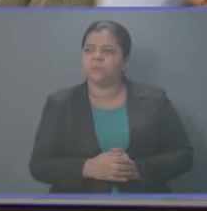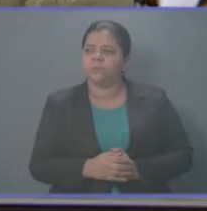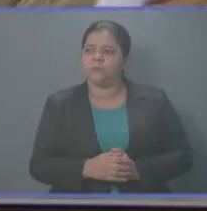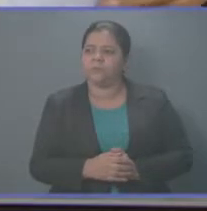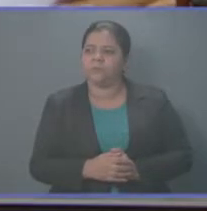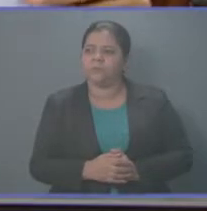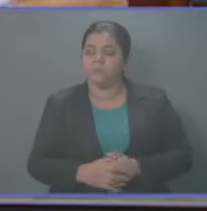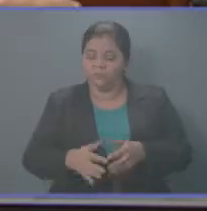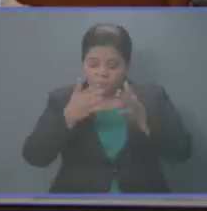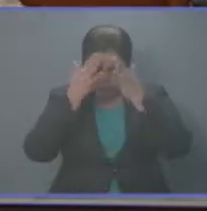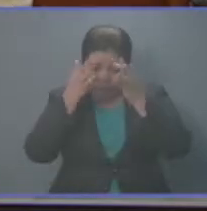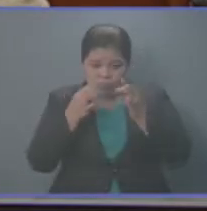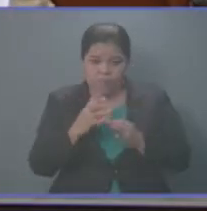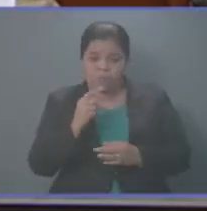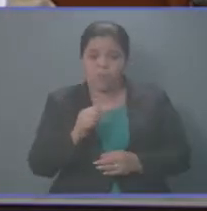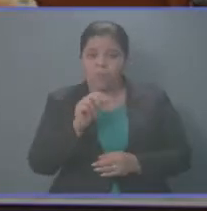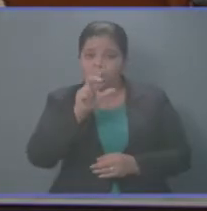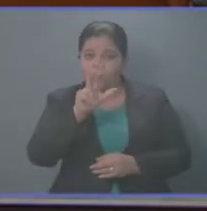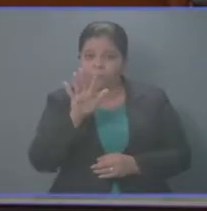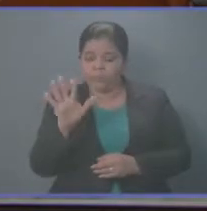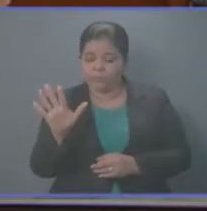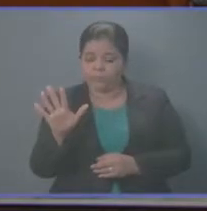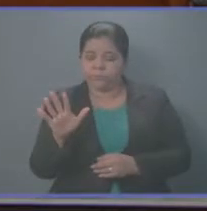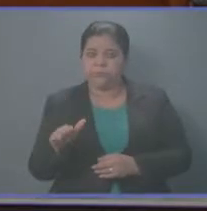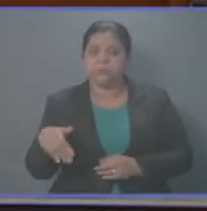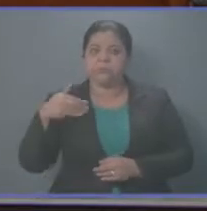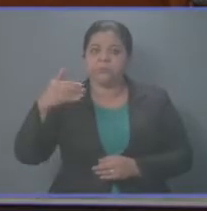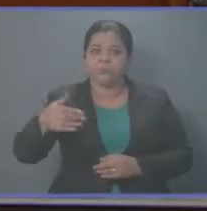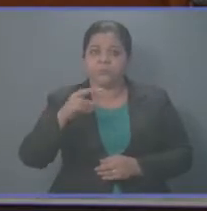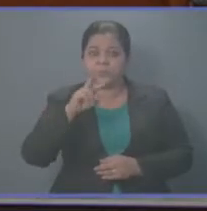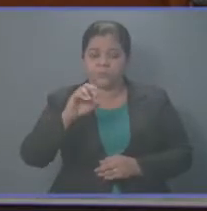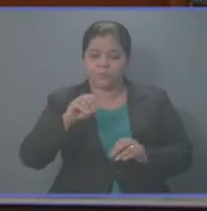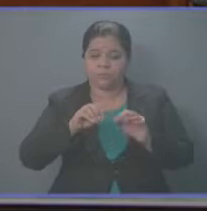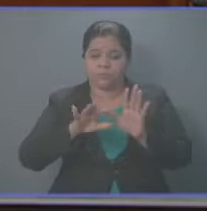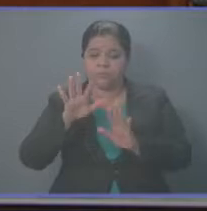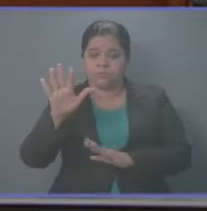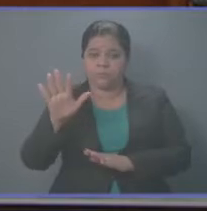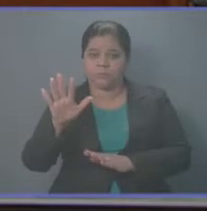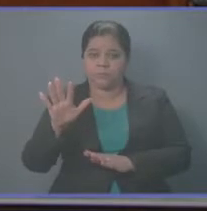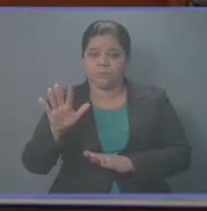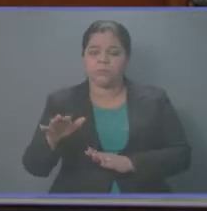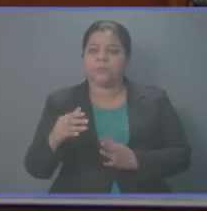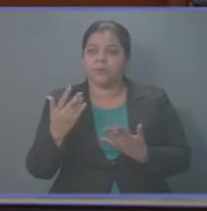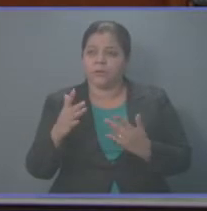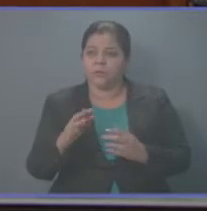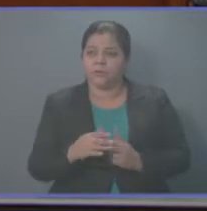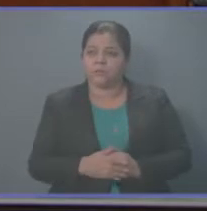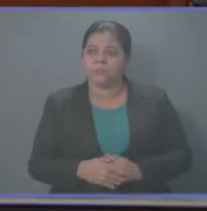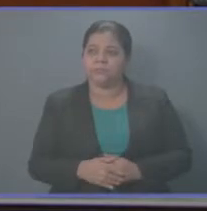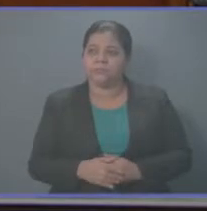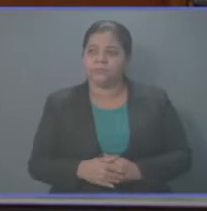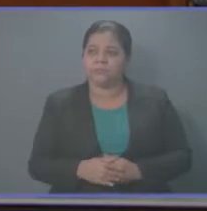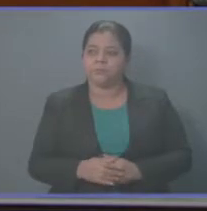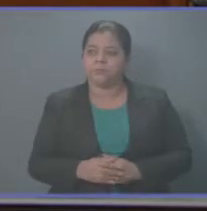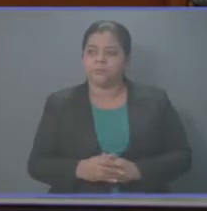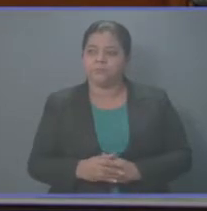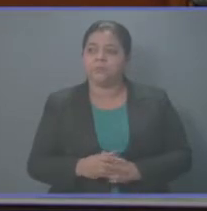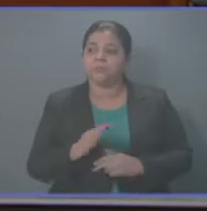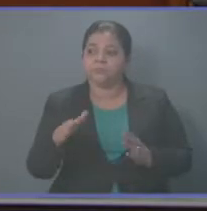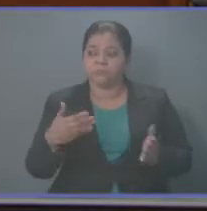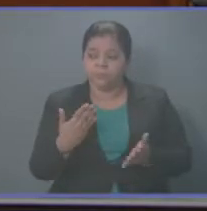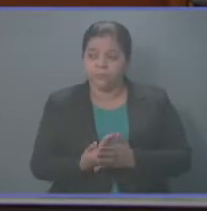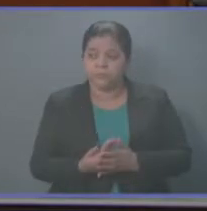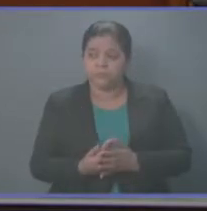la sentencia 35 del año 2015, en la que, para